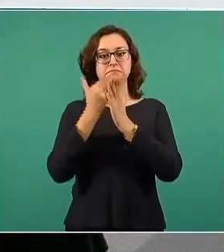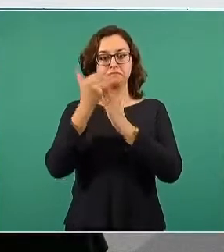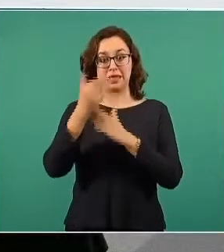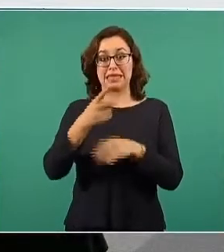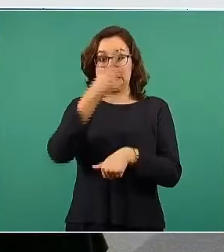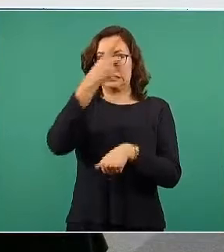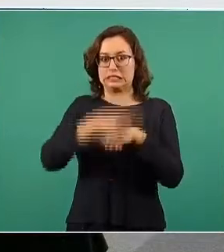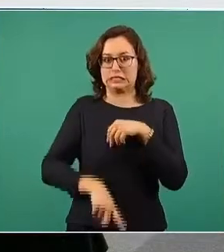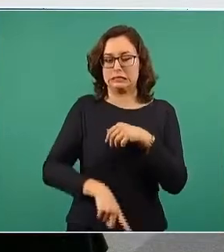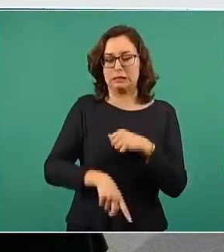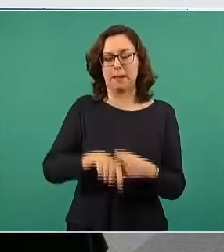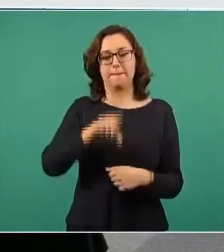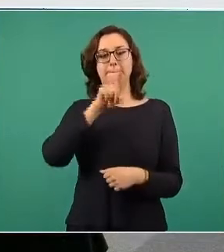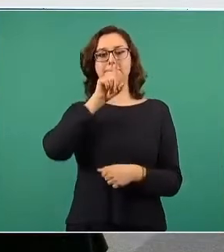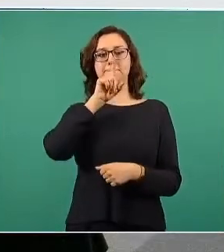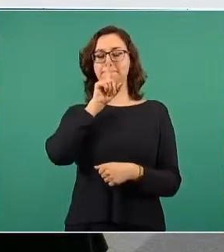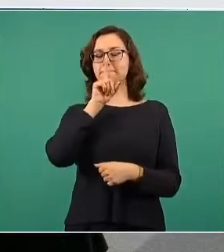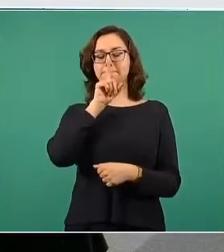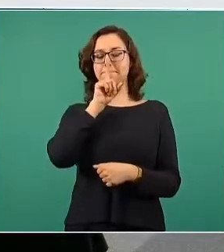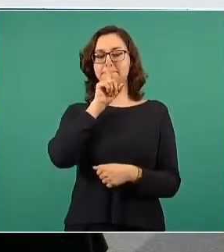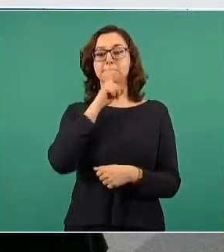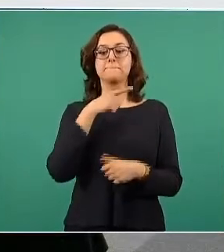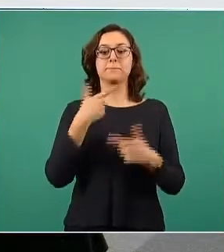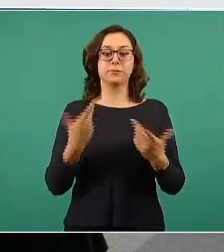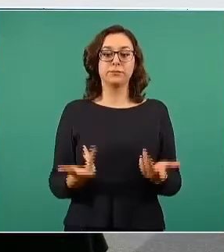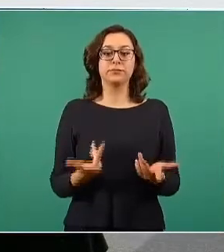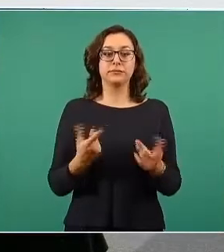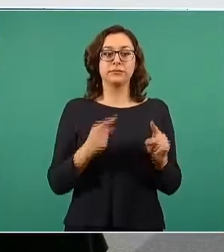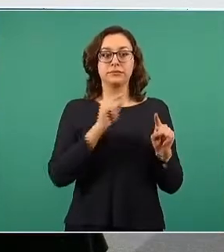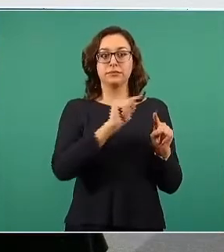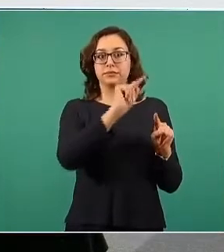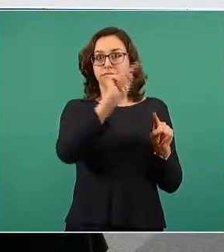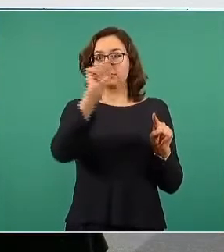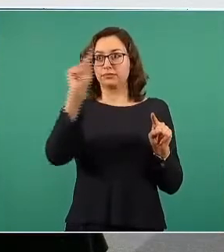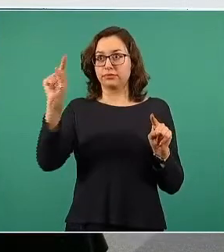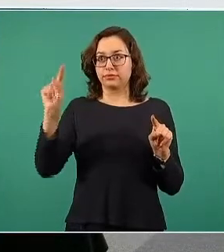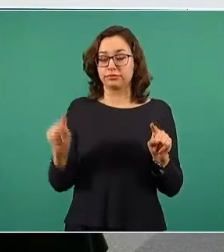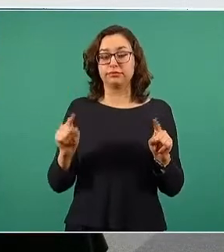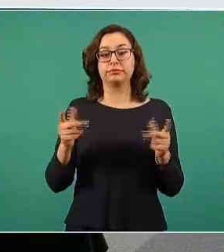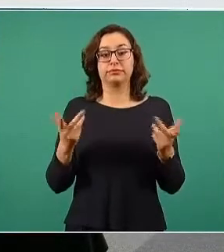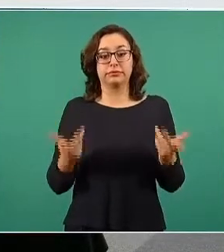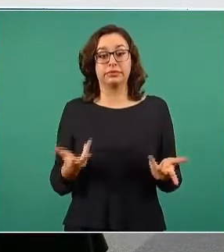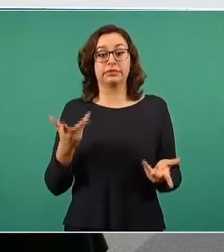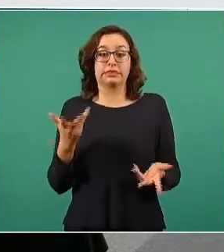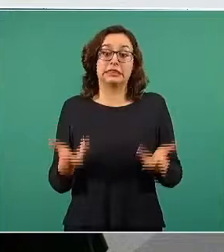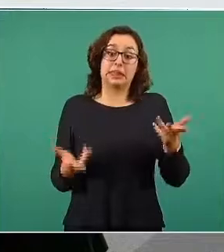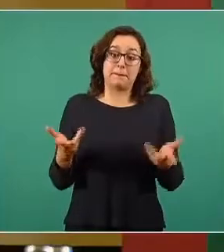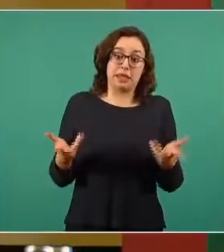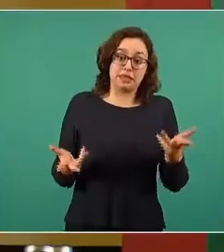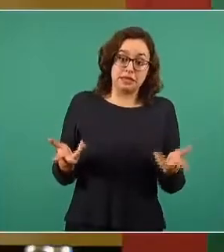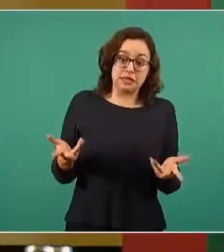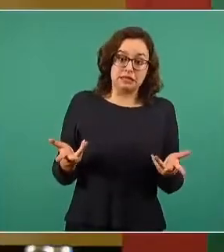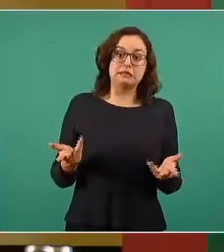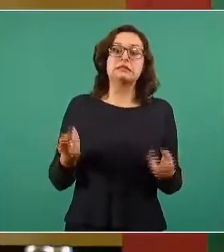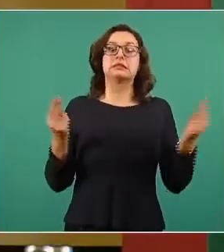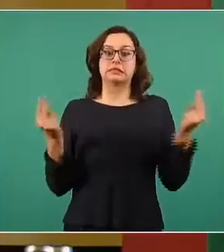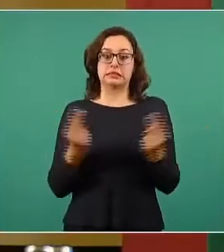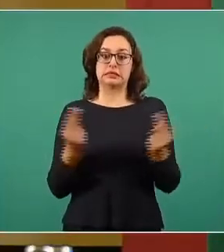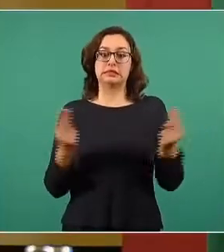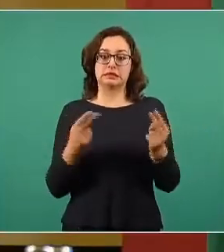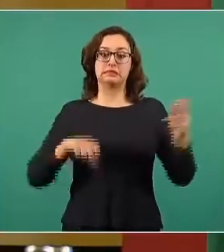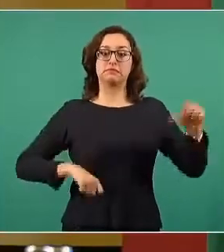personas que viven en estos estados y depende su subsistencia de que esta